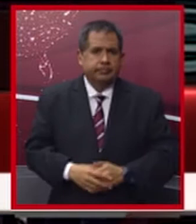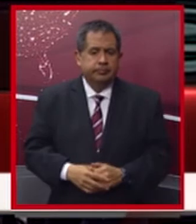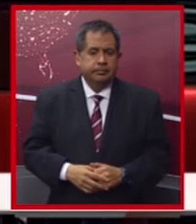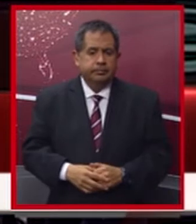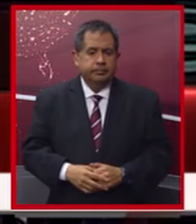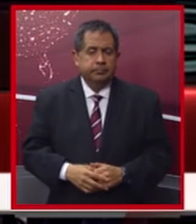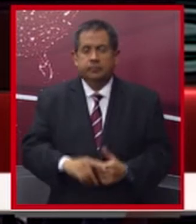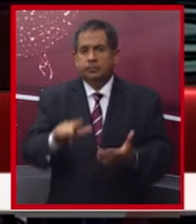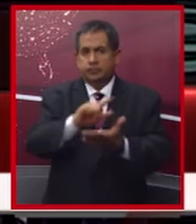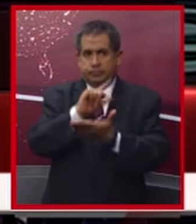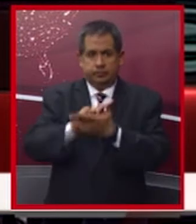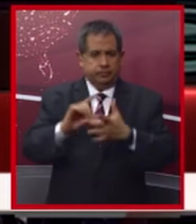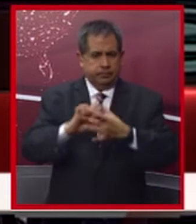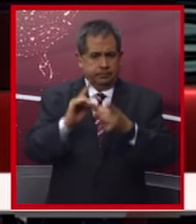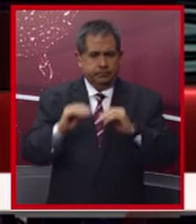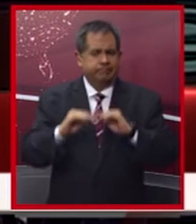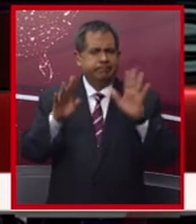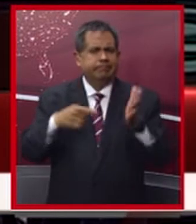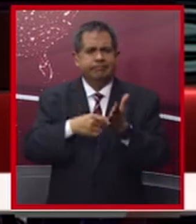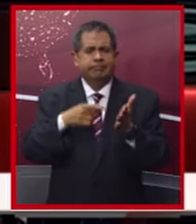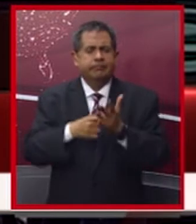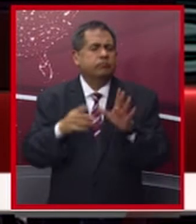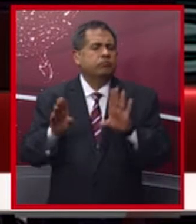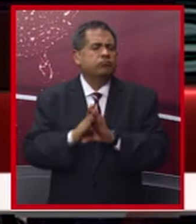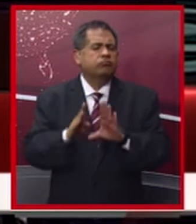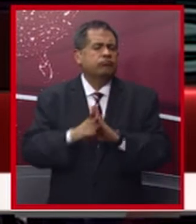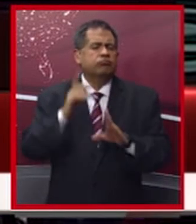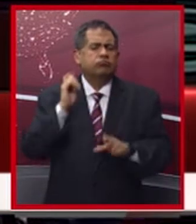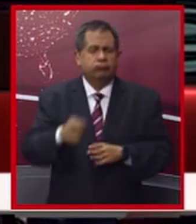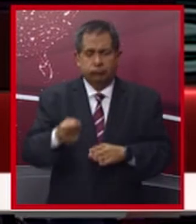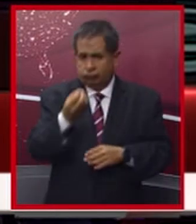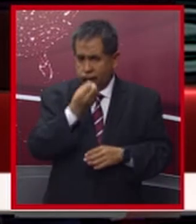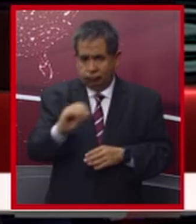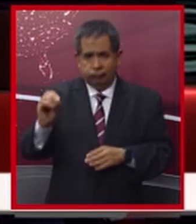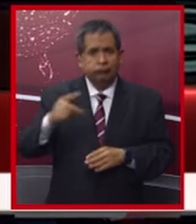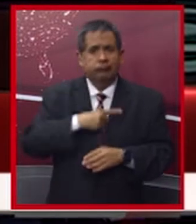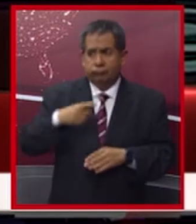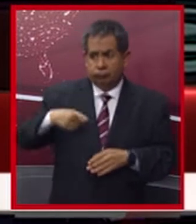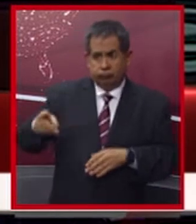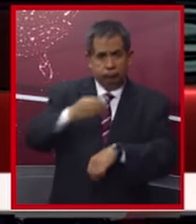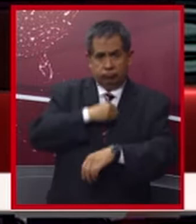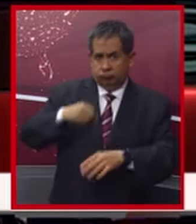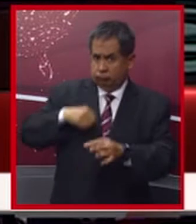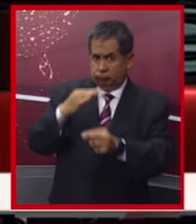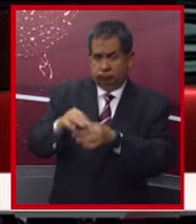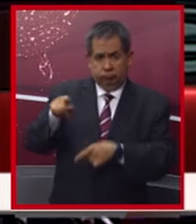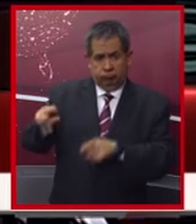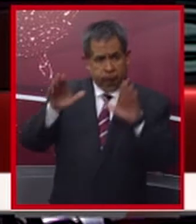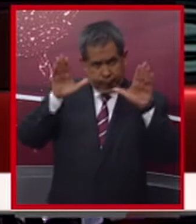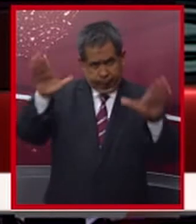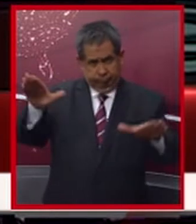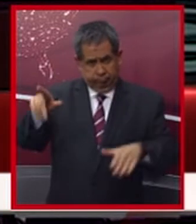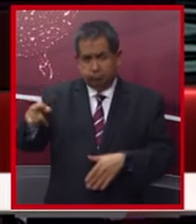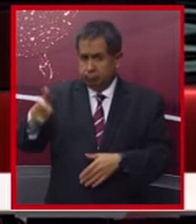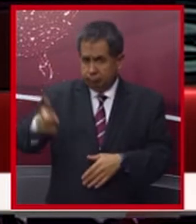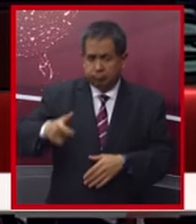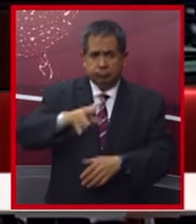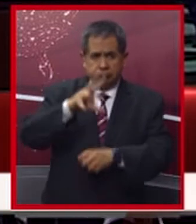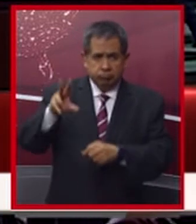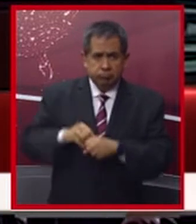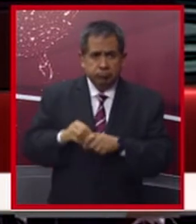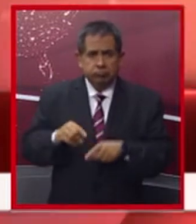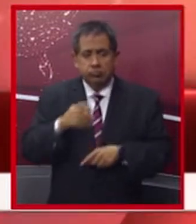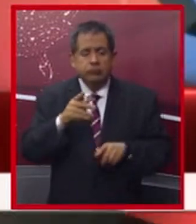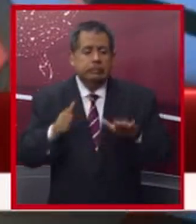será específica en cuanto a los términos mínimos que está obligado a cumplir el prestador del servicio y que deben ser irrenunciables